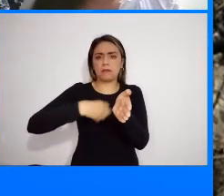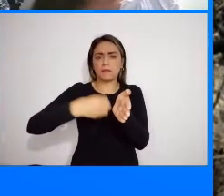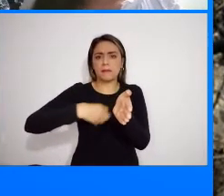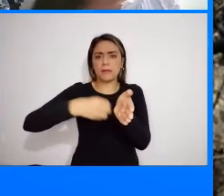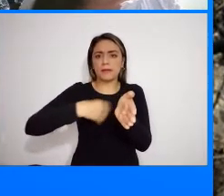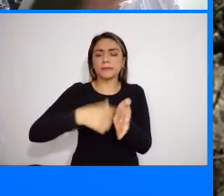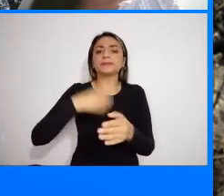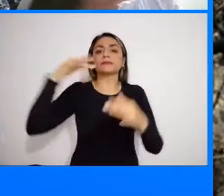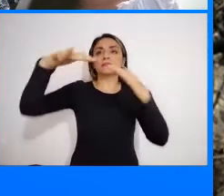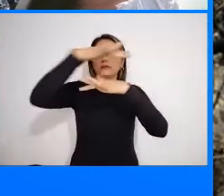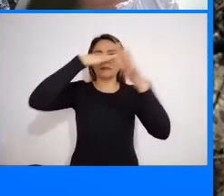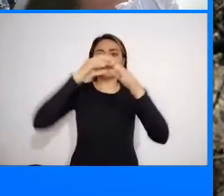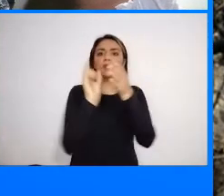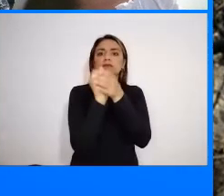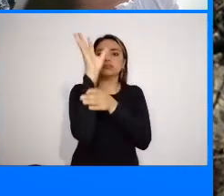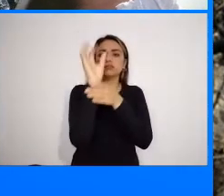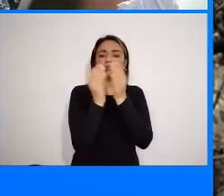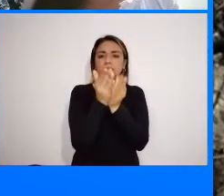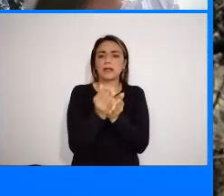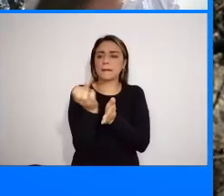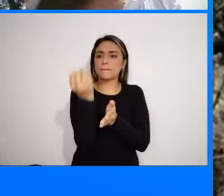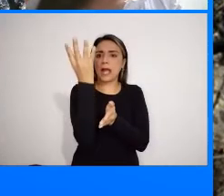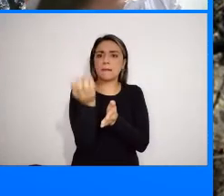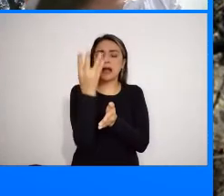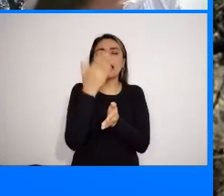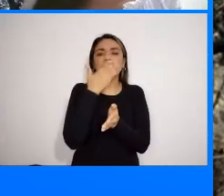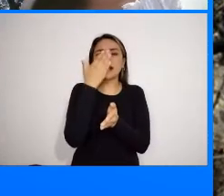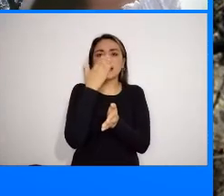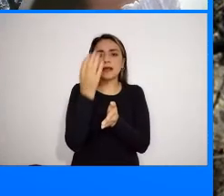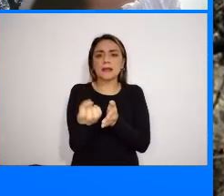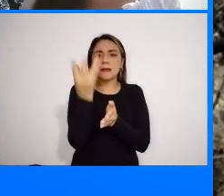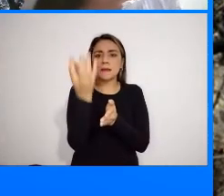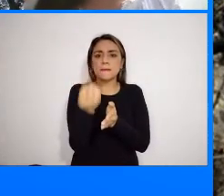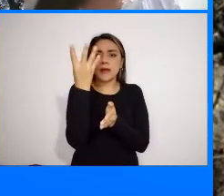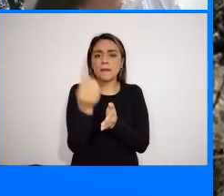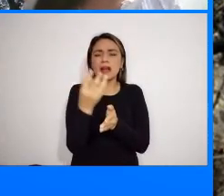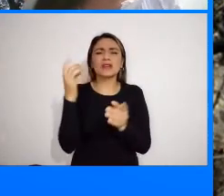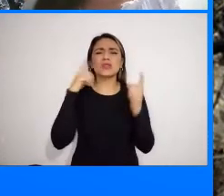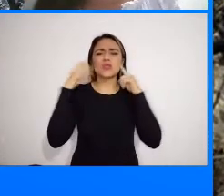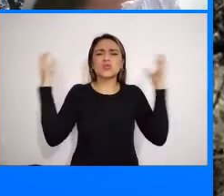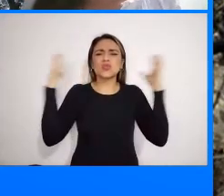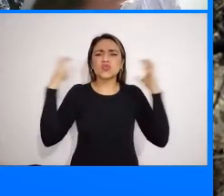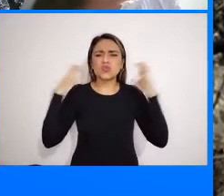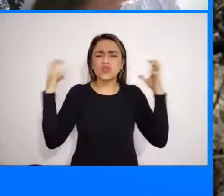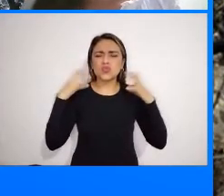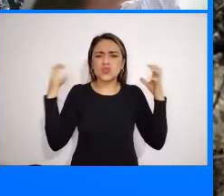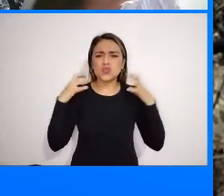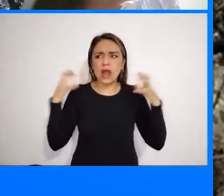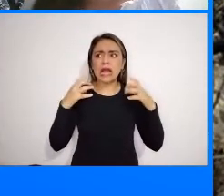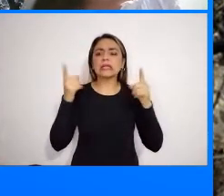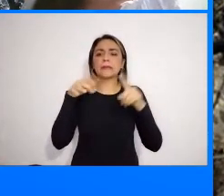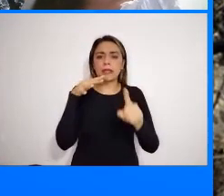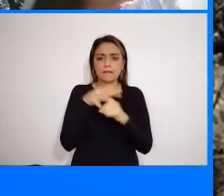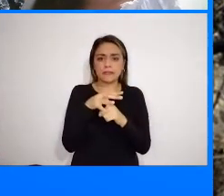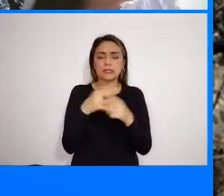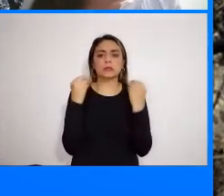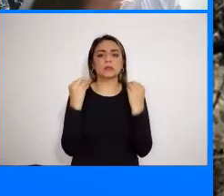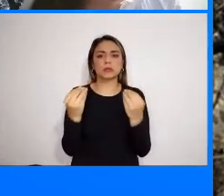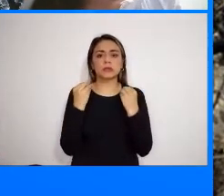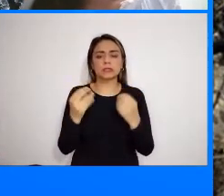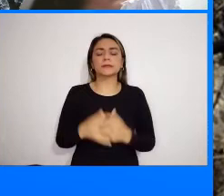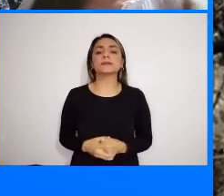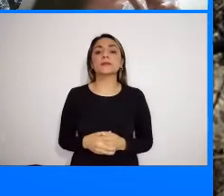el aire con sus emisiones gaseosas. El ruido también altera bastante y aquí